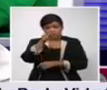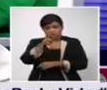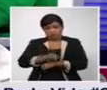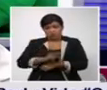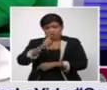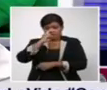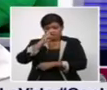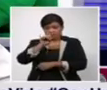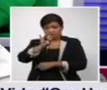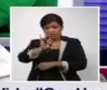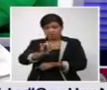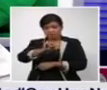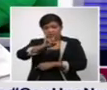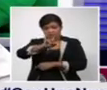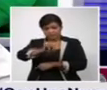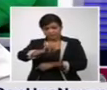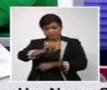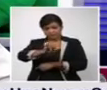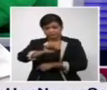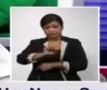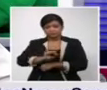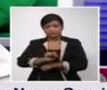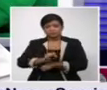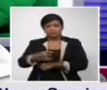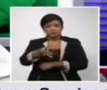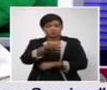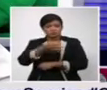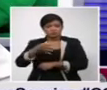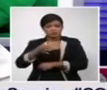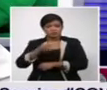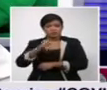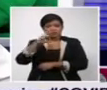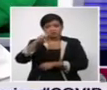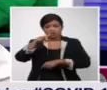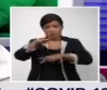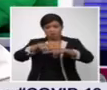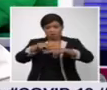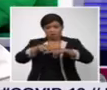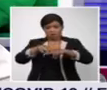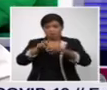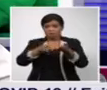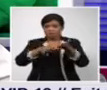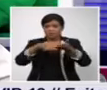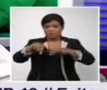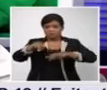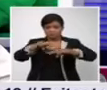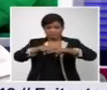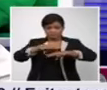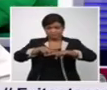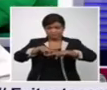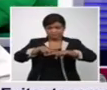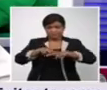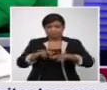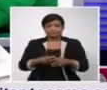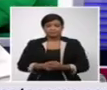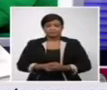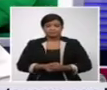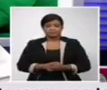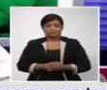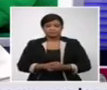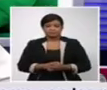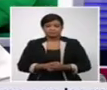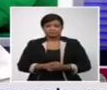76 años de edad del municipio Centro Habana, aquí en la provincia de La Habana, aparentemente sin